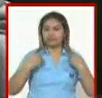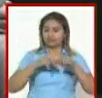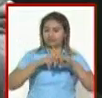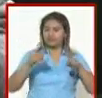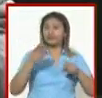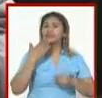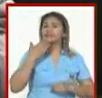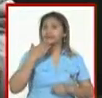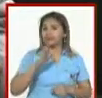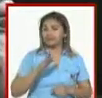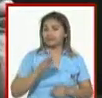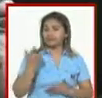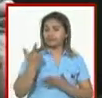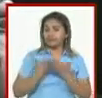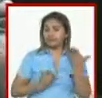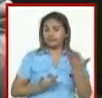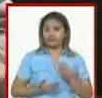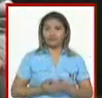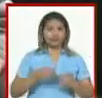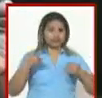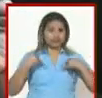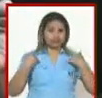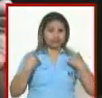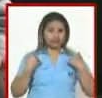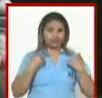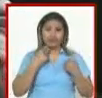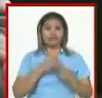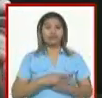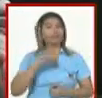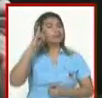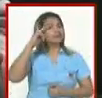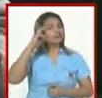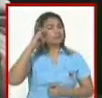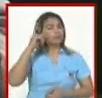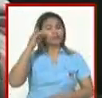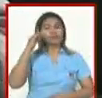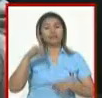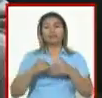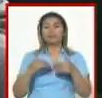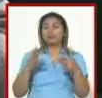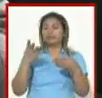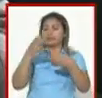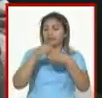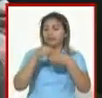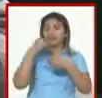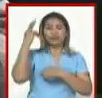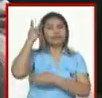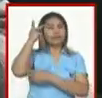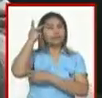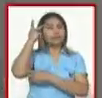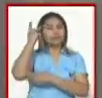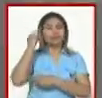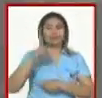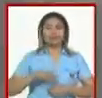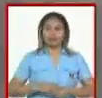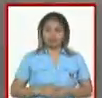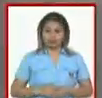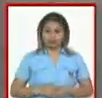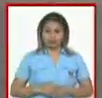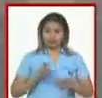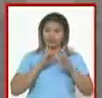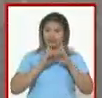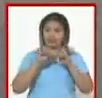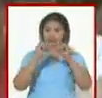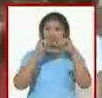pero lo malo que en estos jóvenes se están haciendo pasar como si no tuvieran afinidad política o apego político en